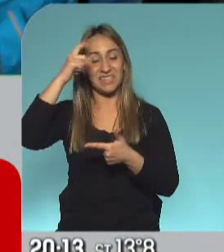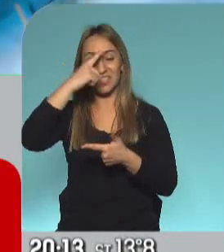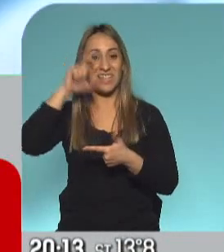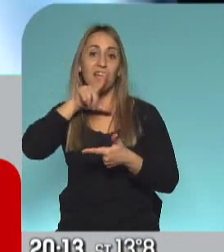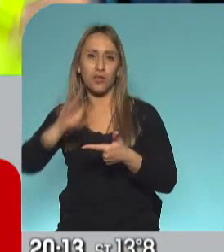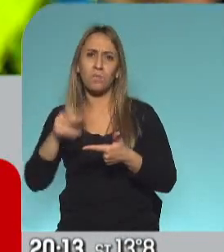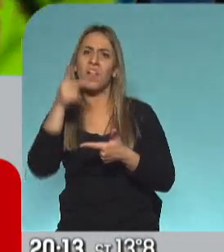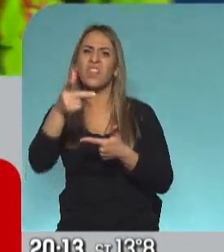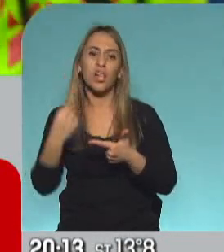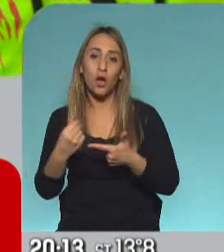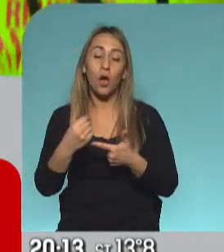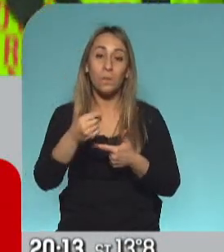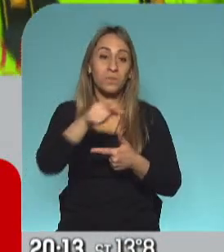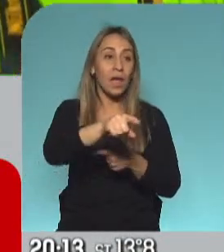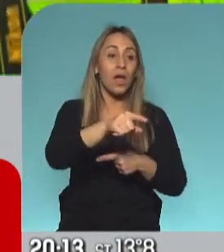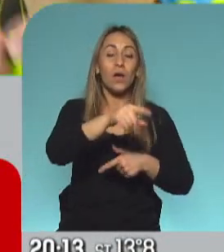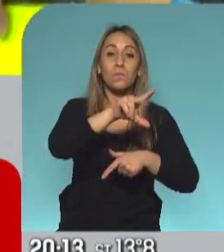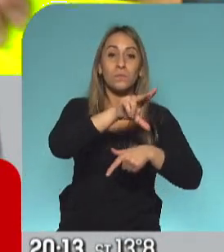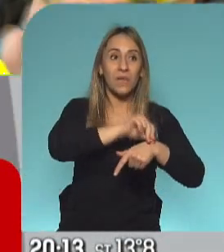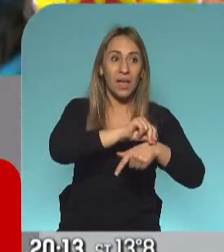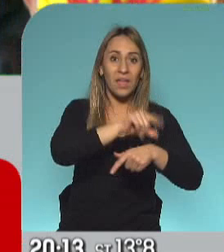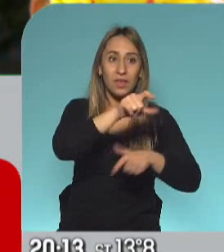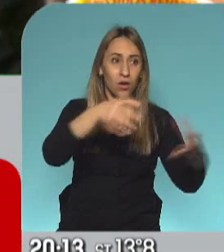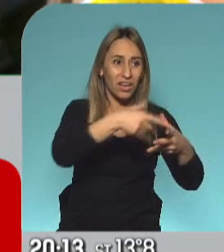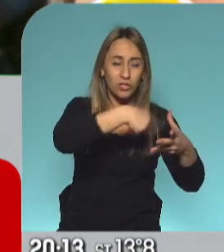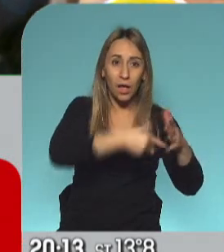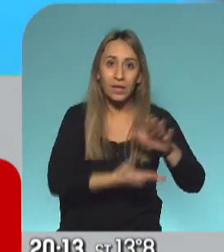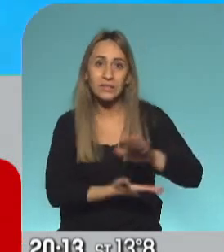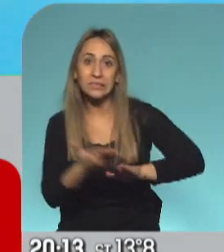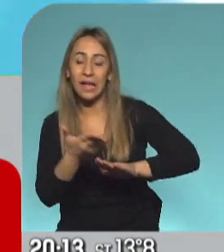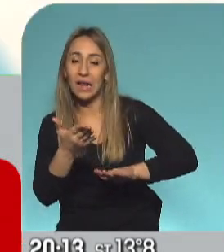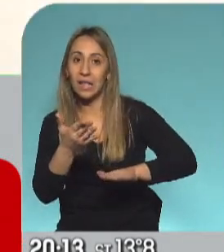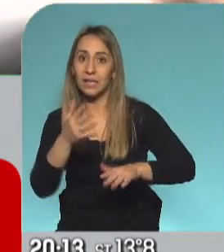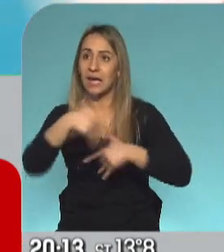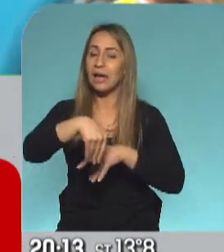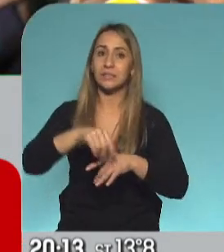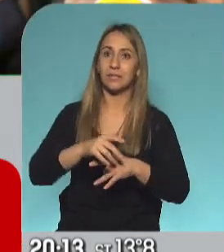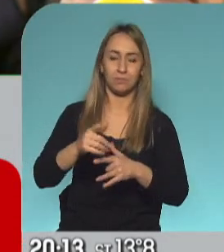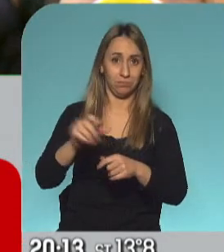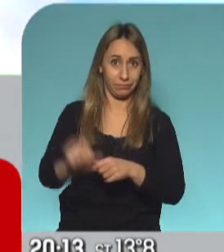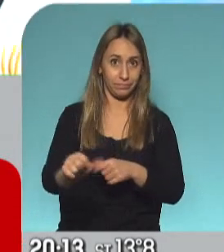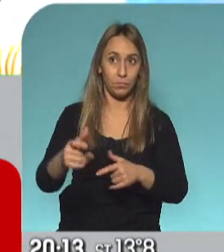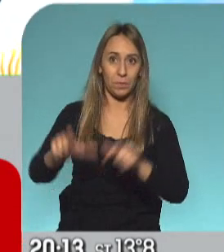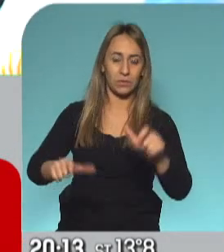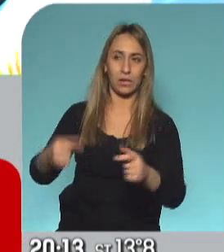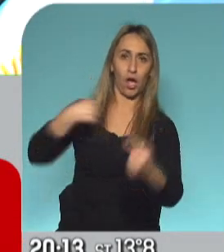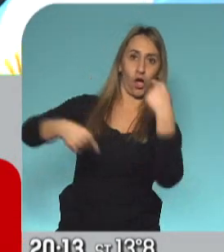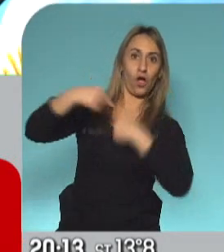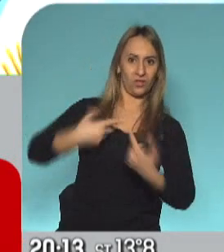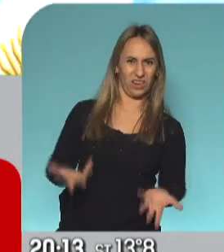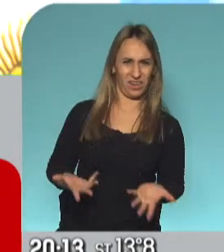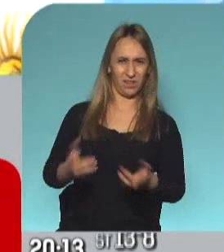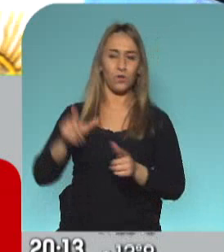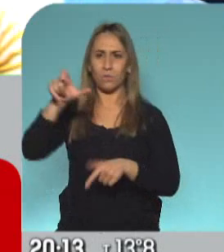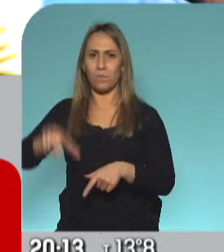salir a la calle porque son la imagen de la limitación de las libertades. Pichetto también incitando a la gente a que salga a